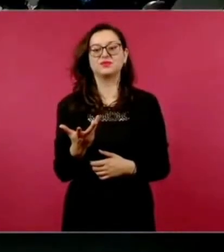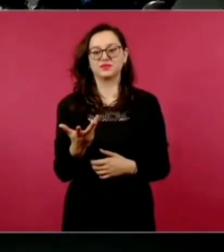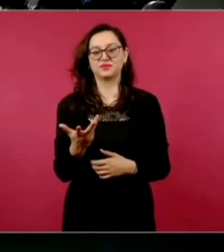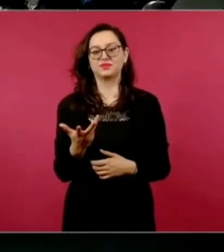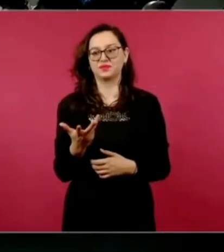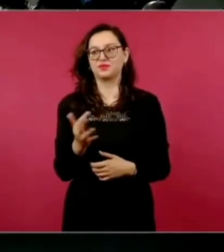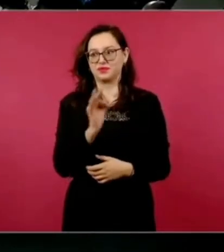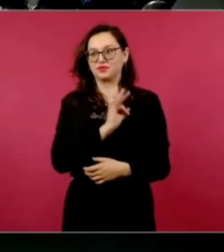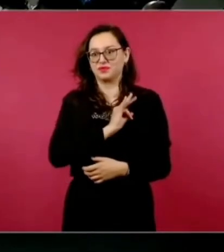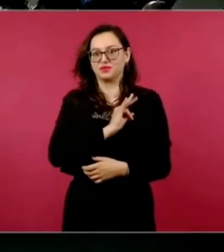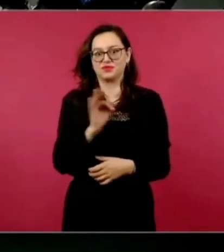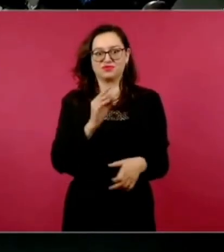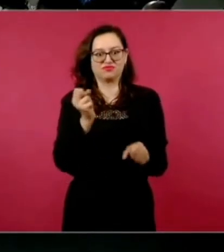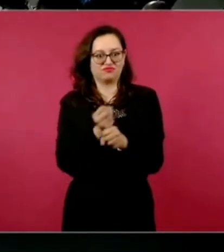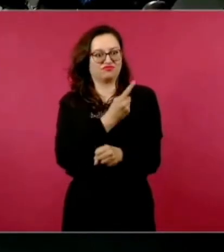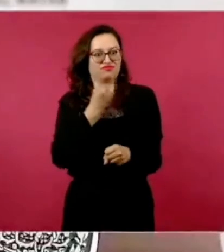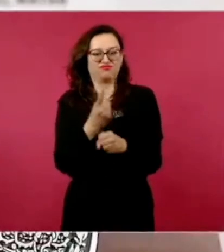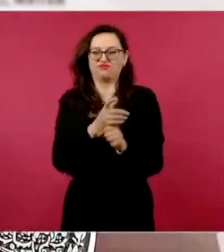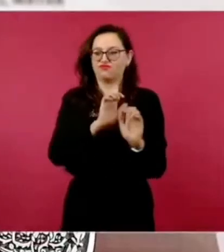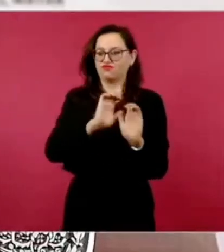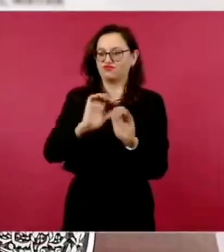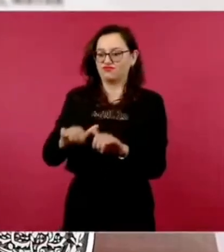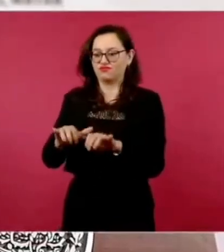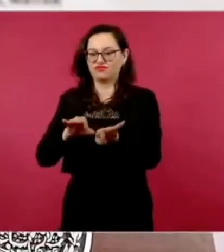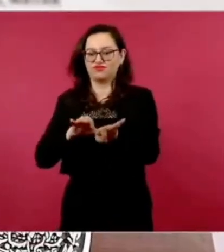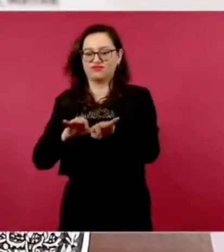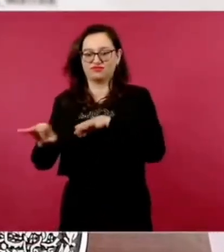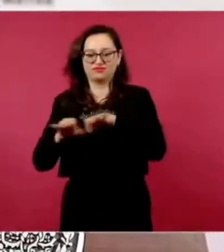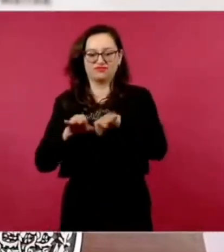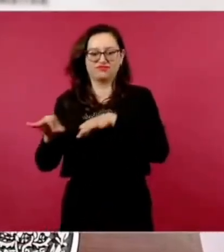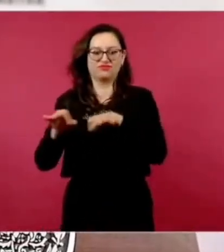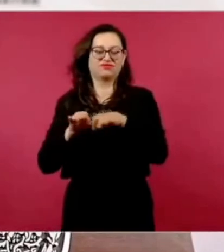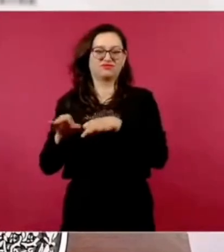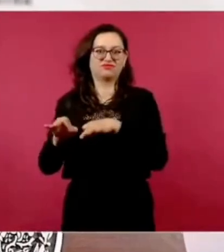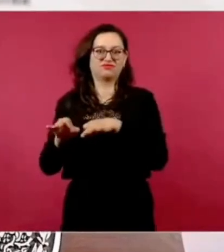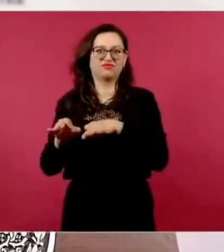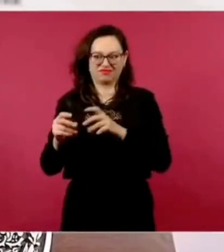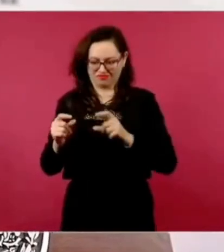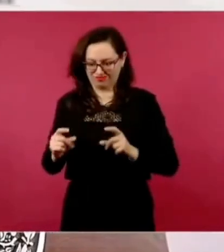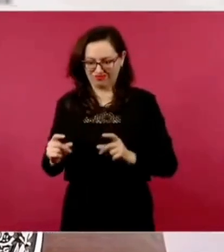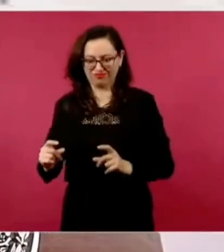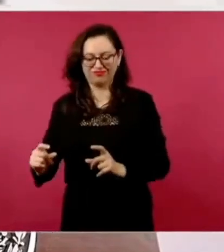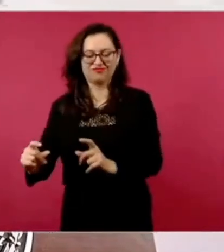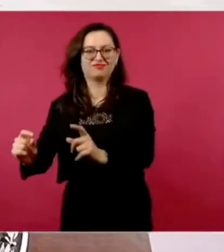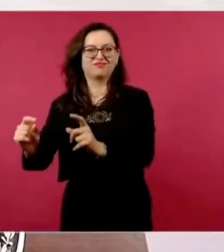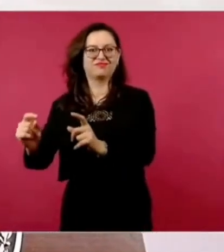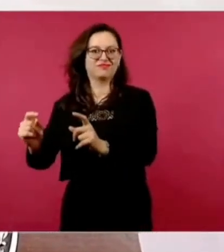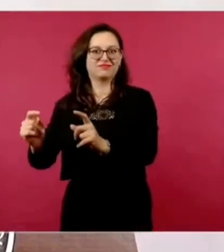refresca las instituciones de impartición de justicia.